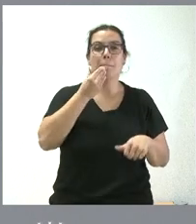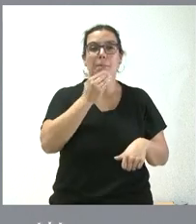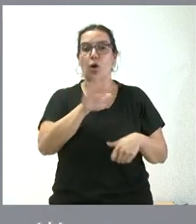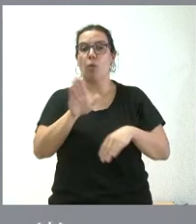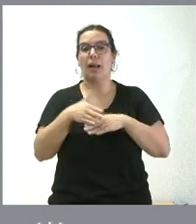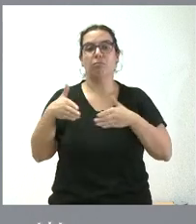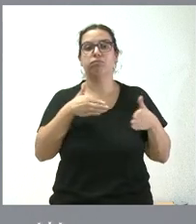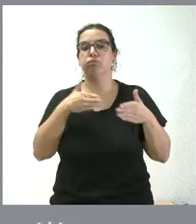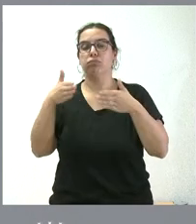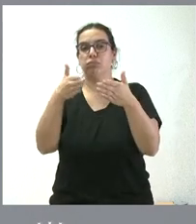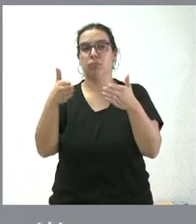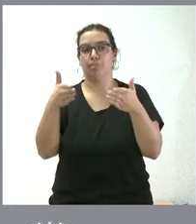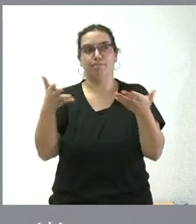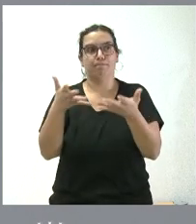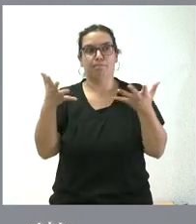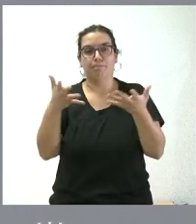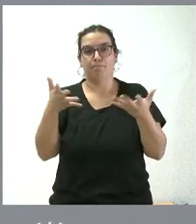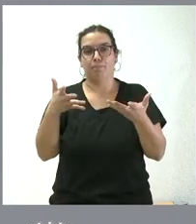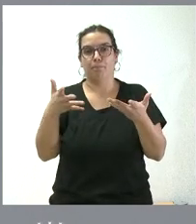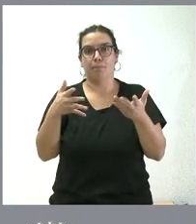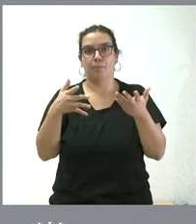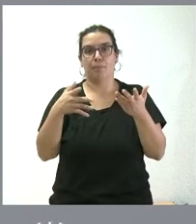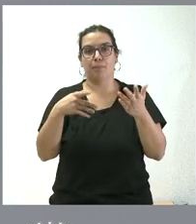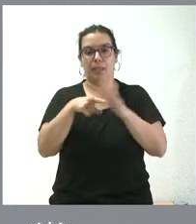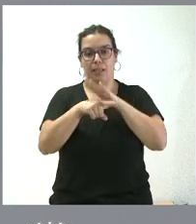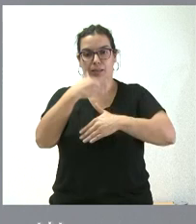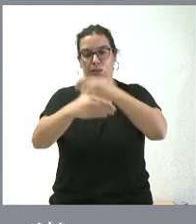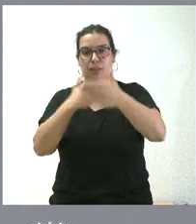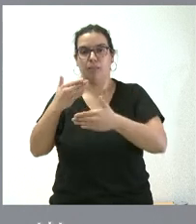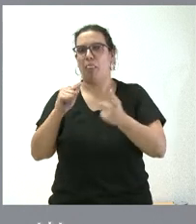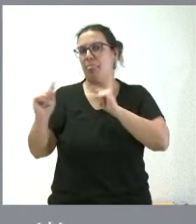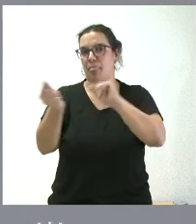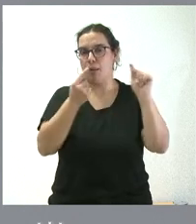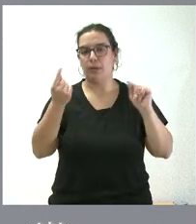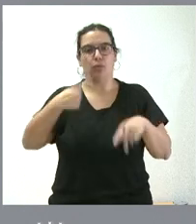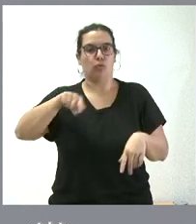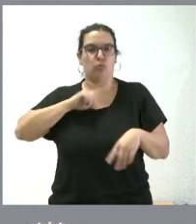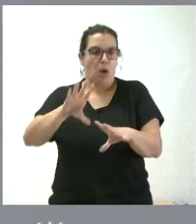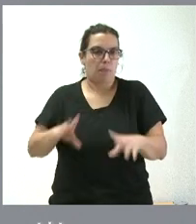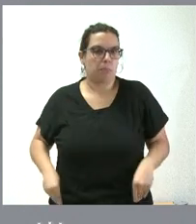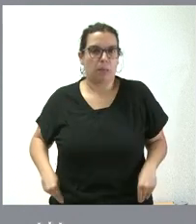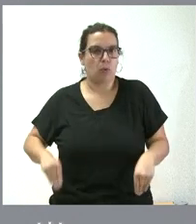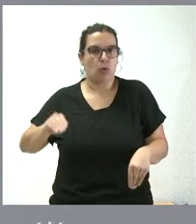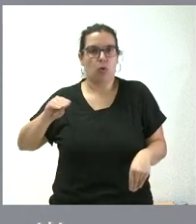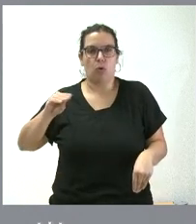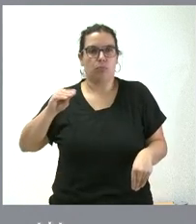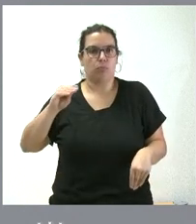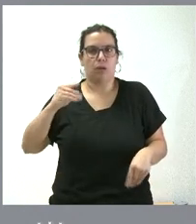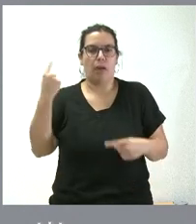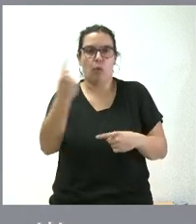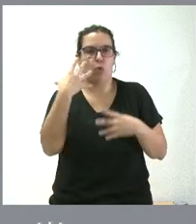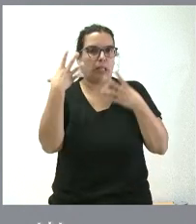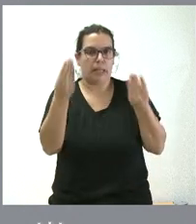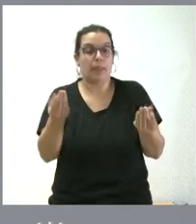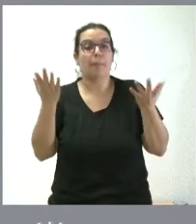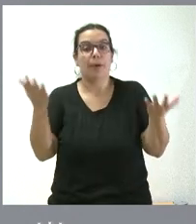Eh Pues están siempre sometidos a debate nosotros como tal pues admitimos cualquier tipo de interpretación En este ámbito pero